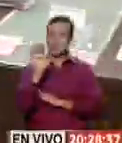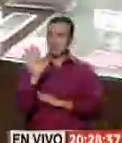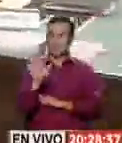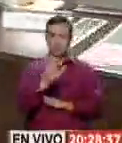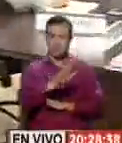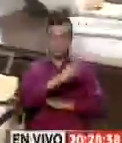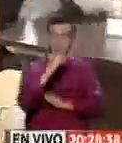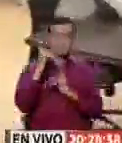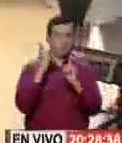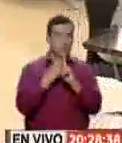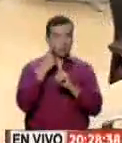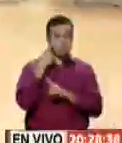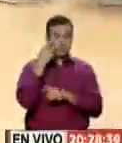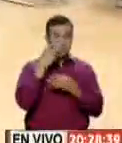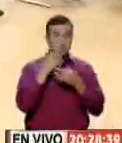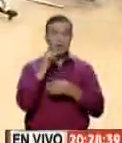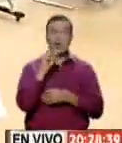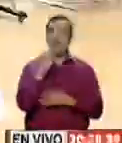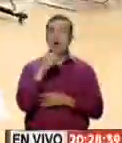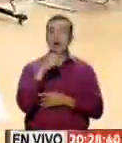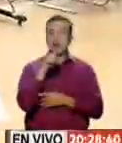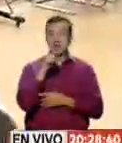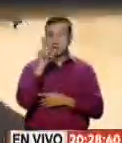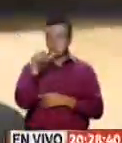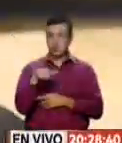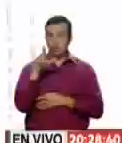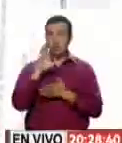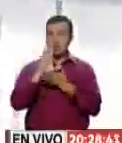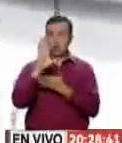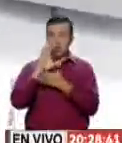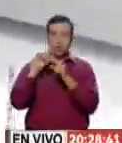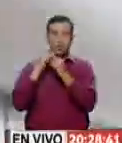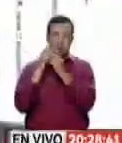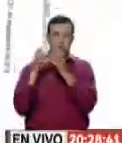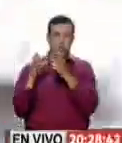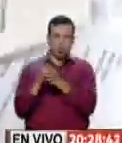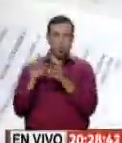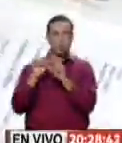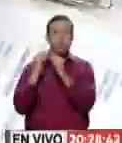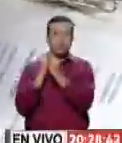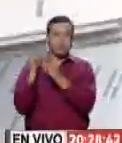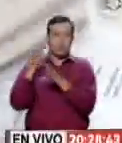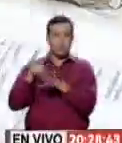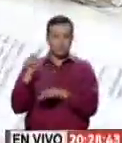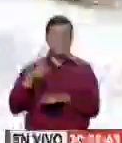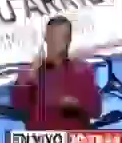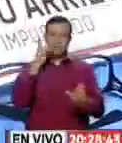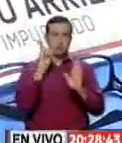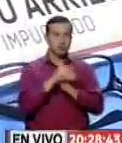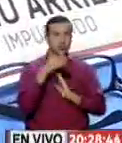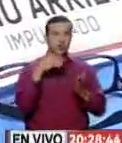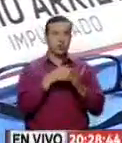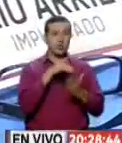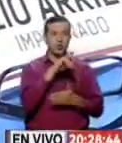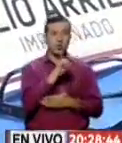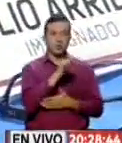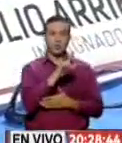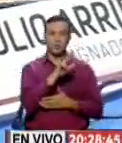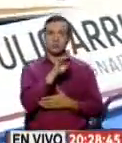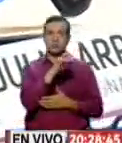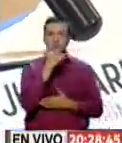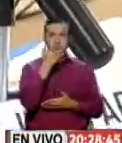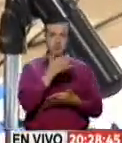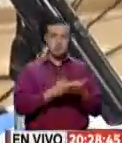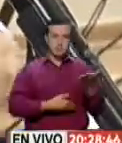a la primera audiencia en el que Ángel Horna, impugnante del Colegio de Abogados de Pichincha, argumentó en contra de Julio Arrieta por un supuesto mal